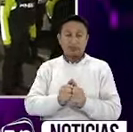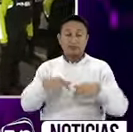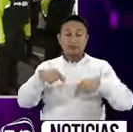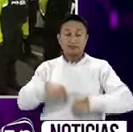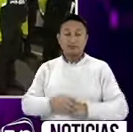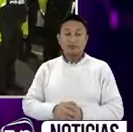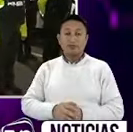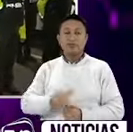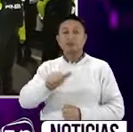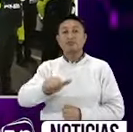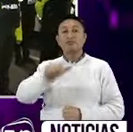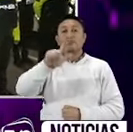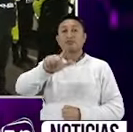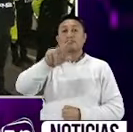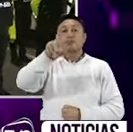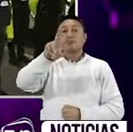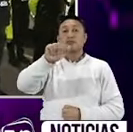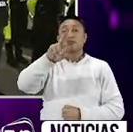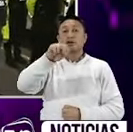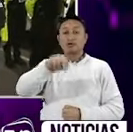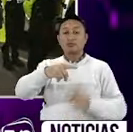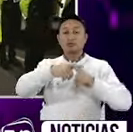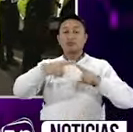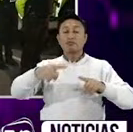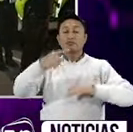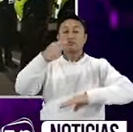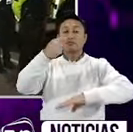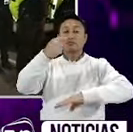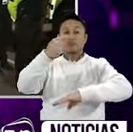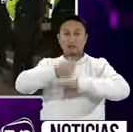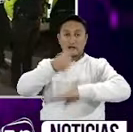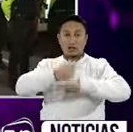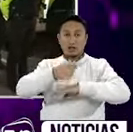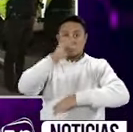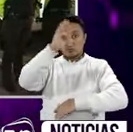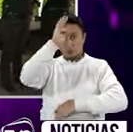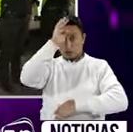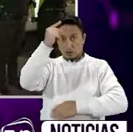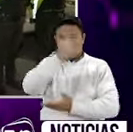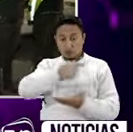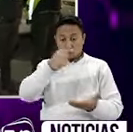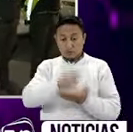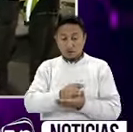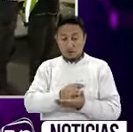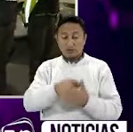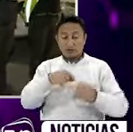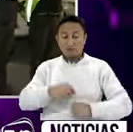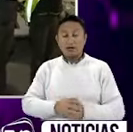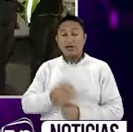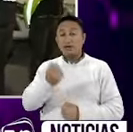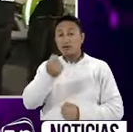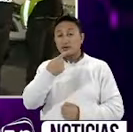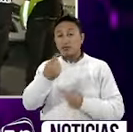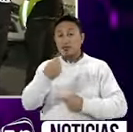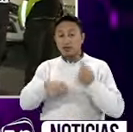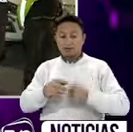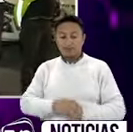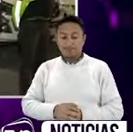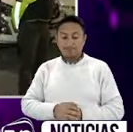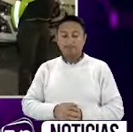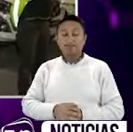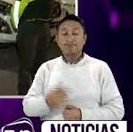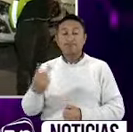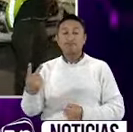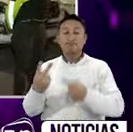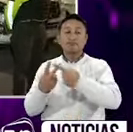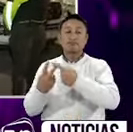extraditado Álvaro P., exgerente del Hospital del Guasmo, investigado por la venta ilegal de medicamentos. Daniel Salcedo